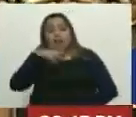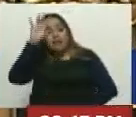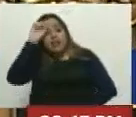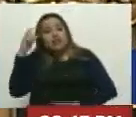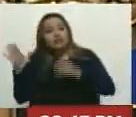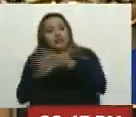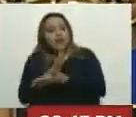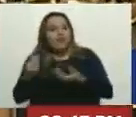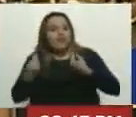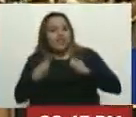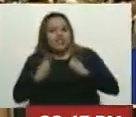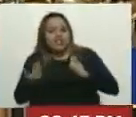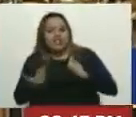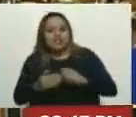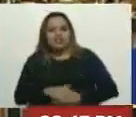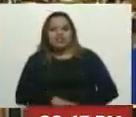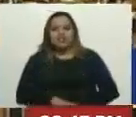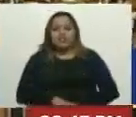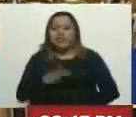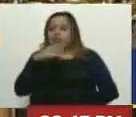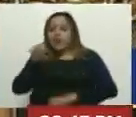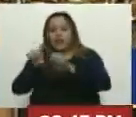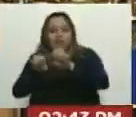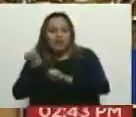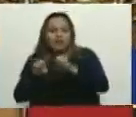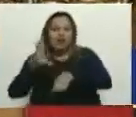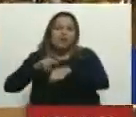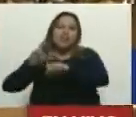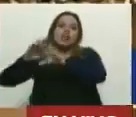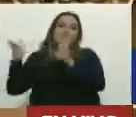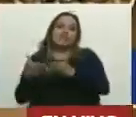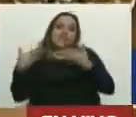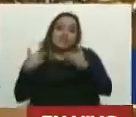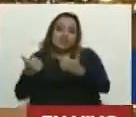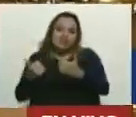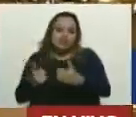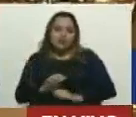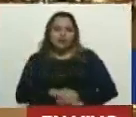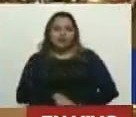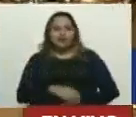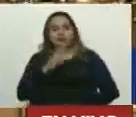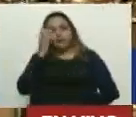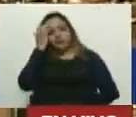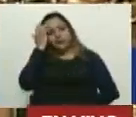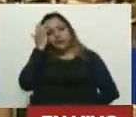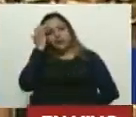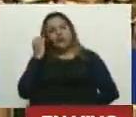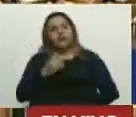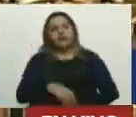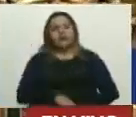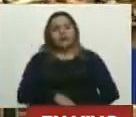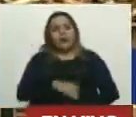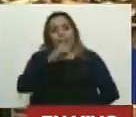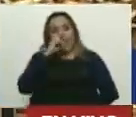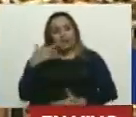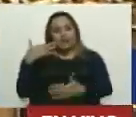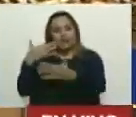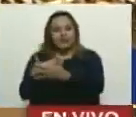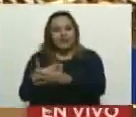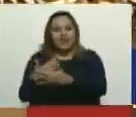no haya sido codificado por el DSM-4 o 5, no sé por cuál van, por cuál DSM, por el DSM-5. Los años pasan, yo me quedé en